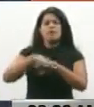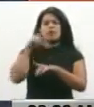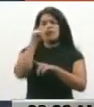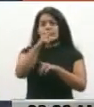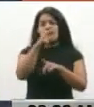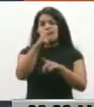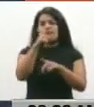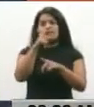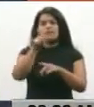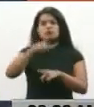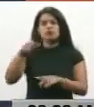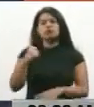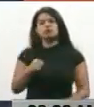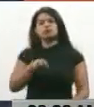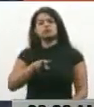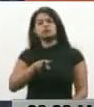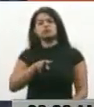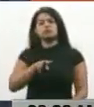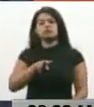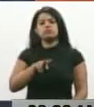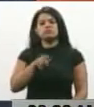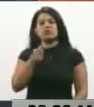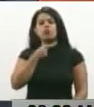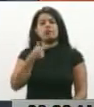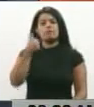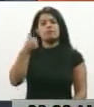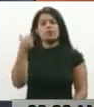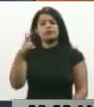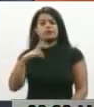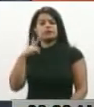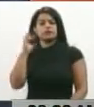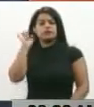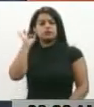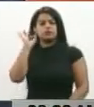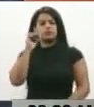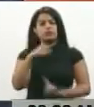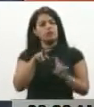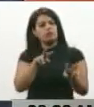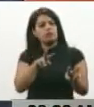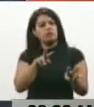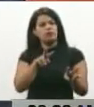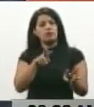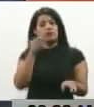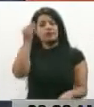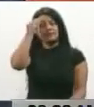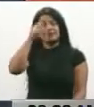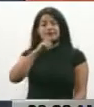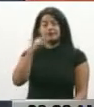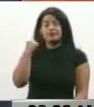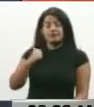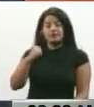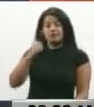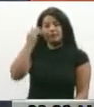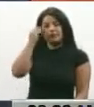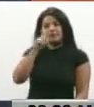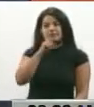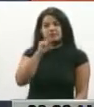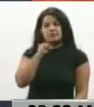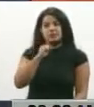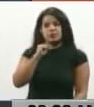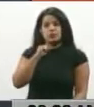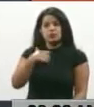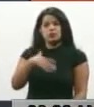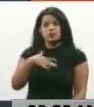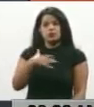un público duro, un público más de ópera, más de música clásica. Y pensaba, digo, va a ser una actuación